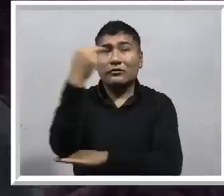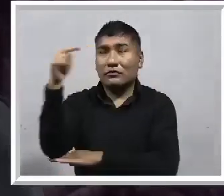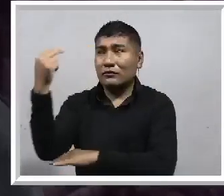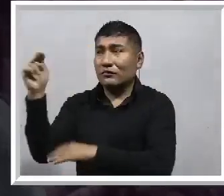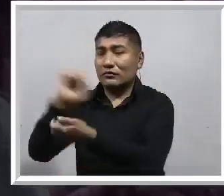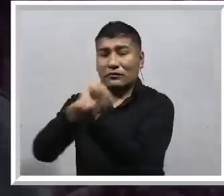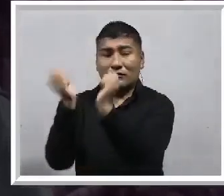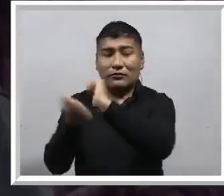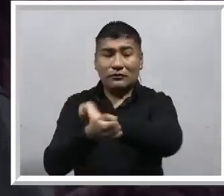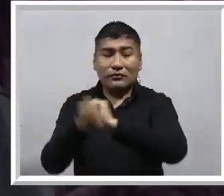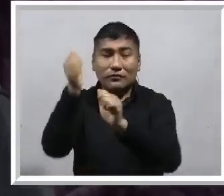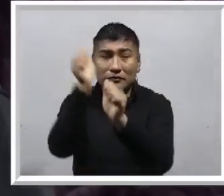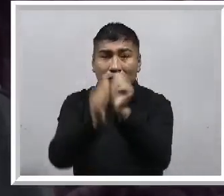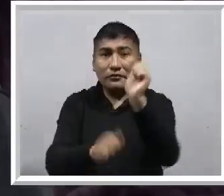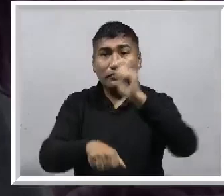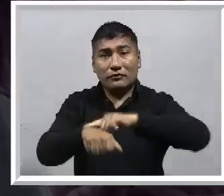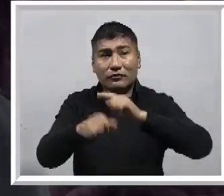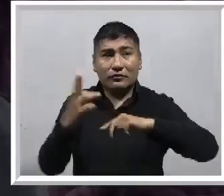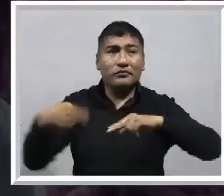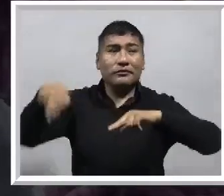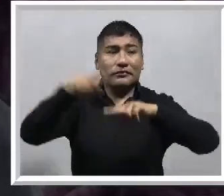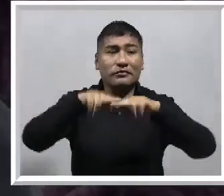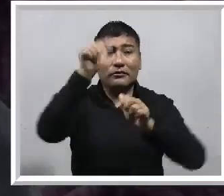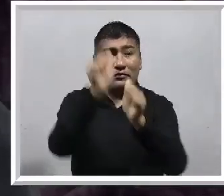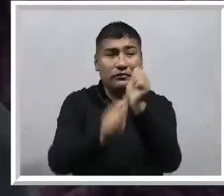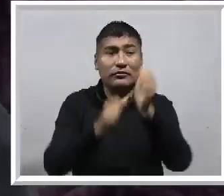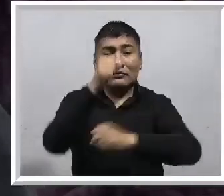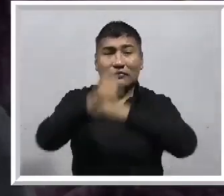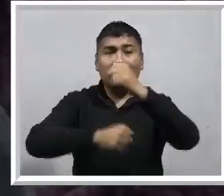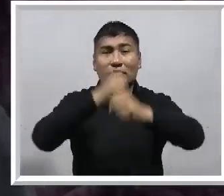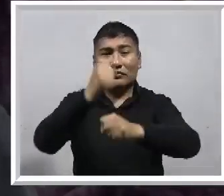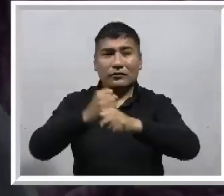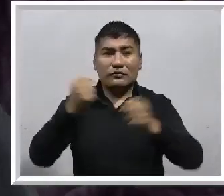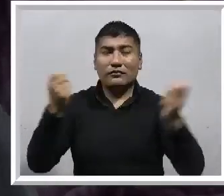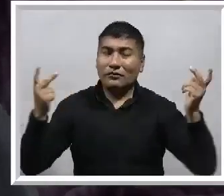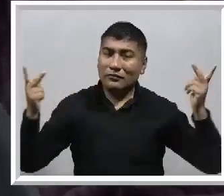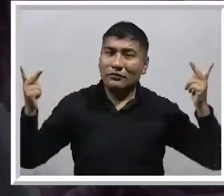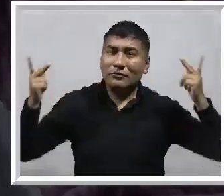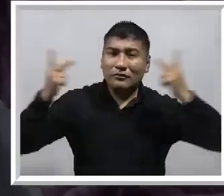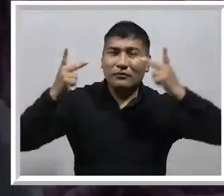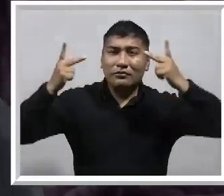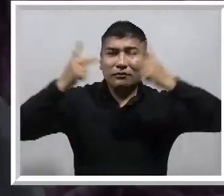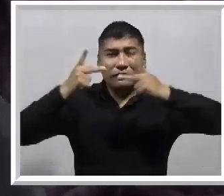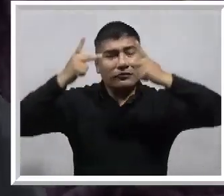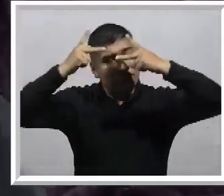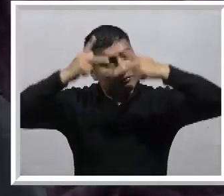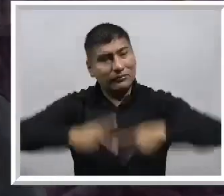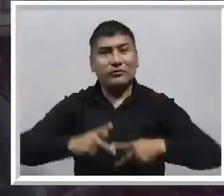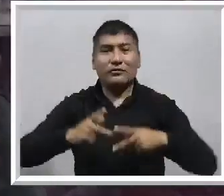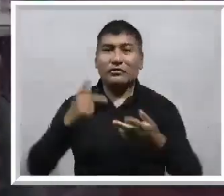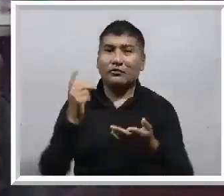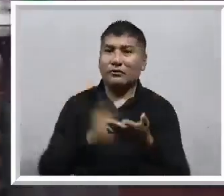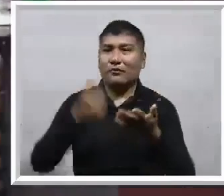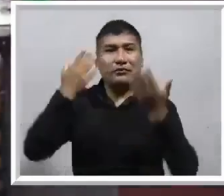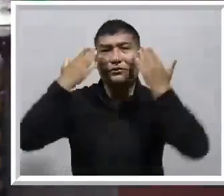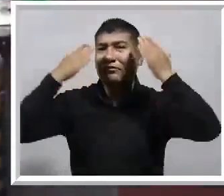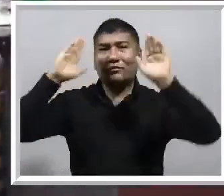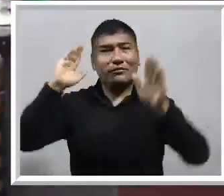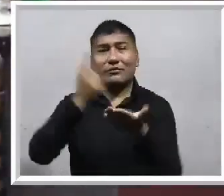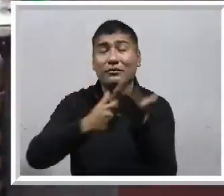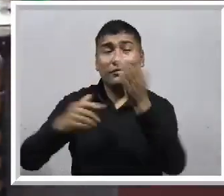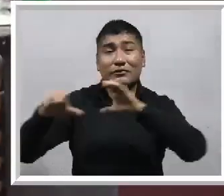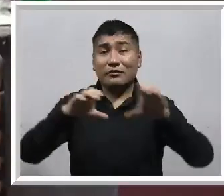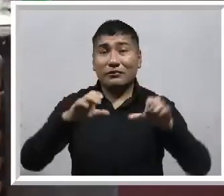cambiando cada vez más cada año está cada vez peor y a veces no sabemos qué hacer